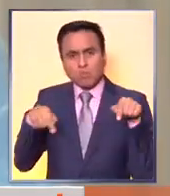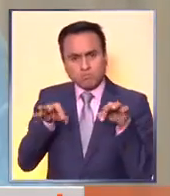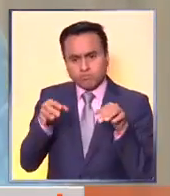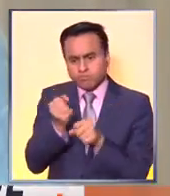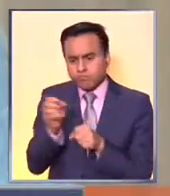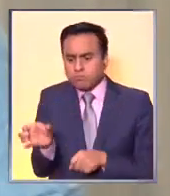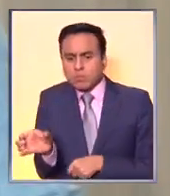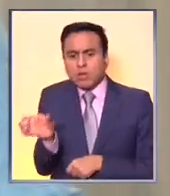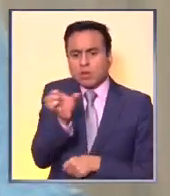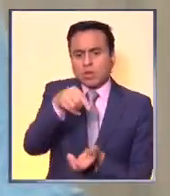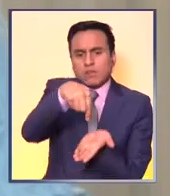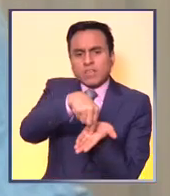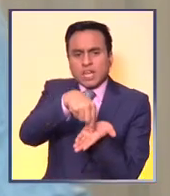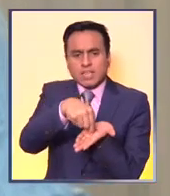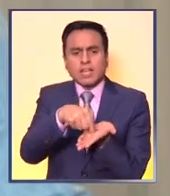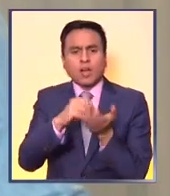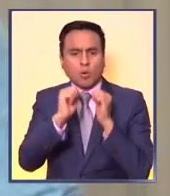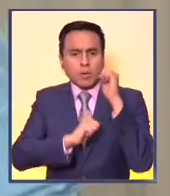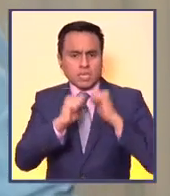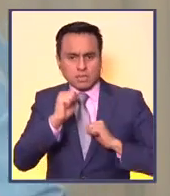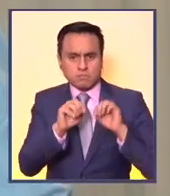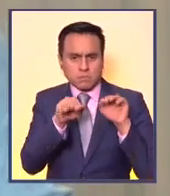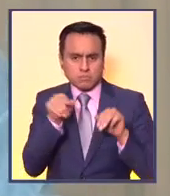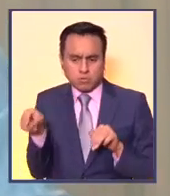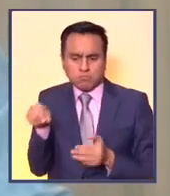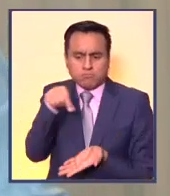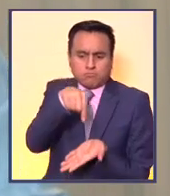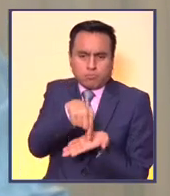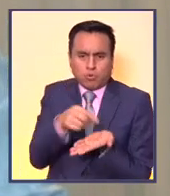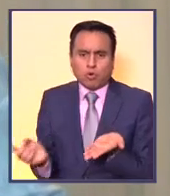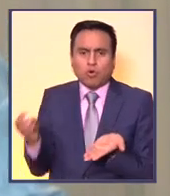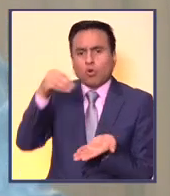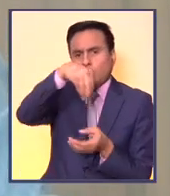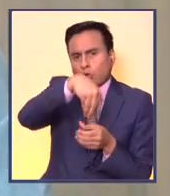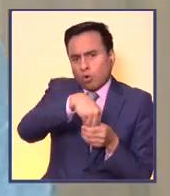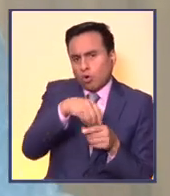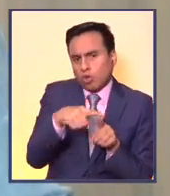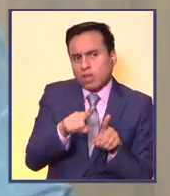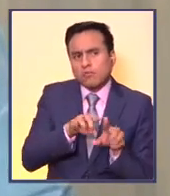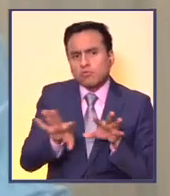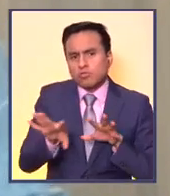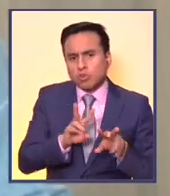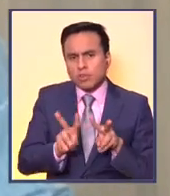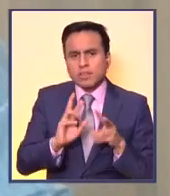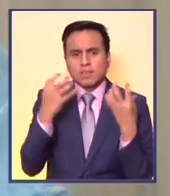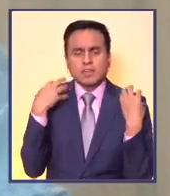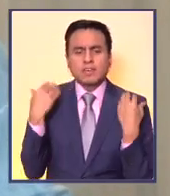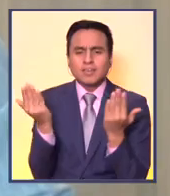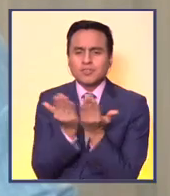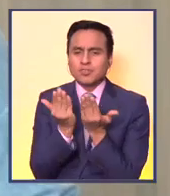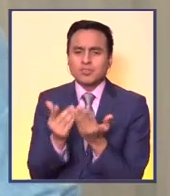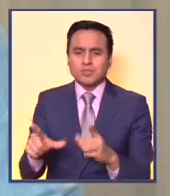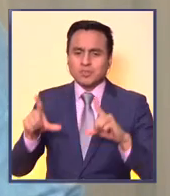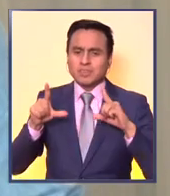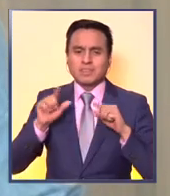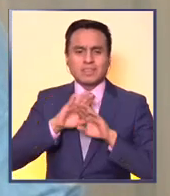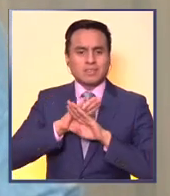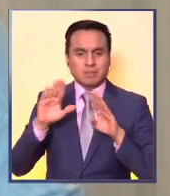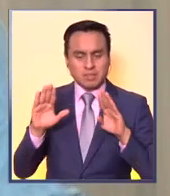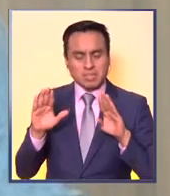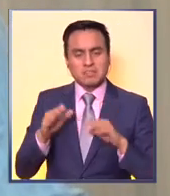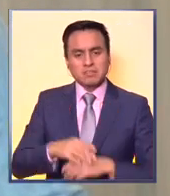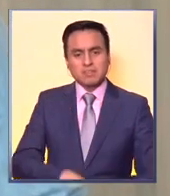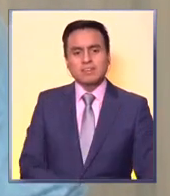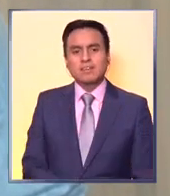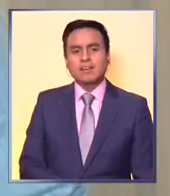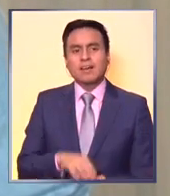una filial de la compañía. Me estoy haciendo otra función hoy día. Bueno, terminé mi estudio, ¿cierto?